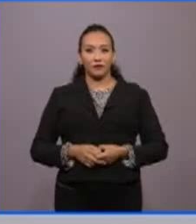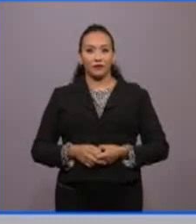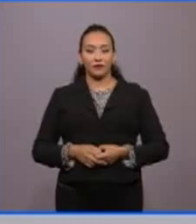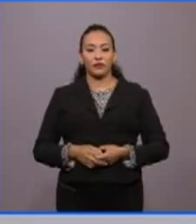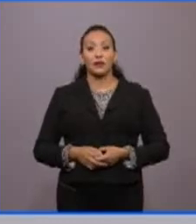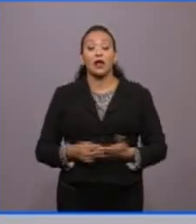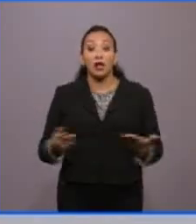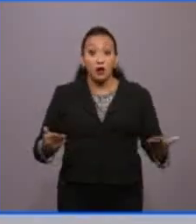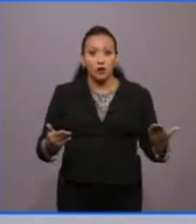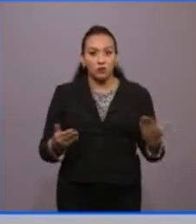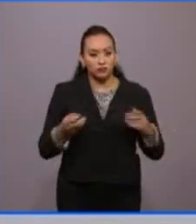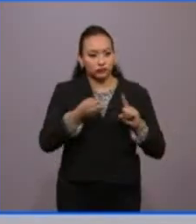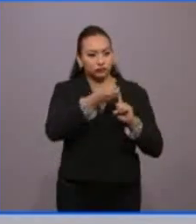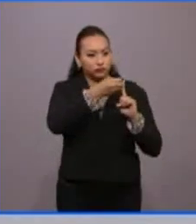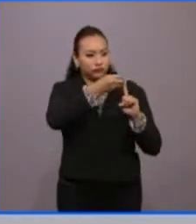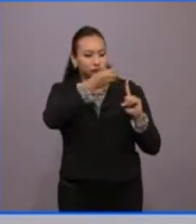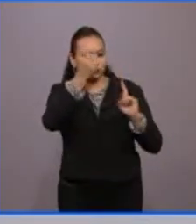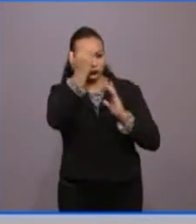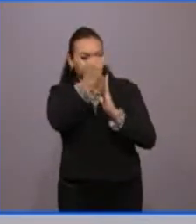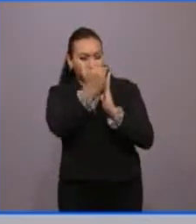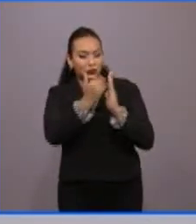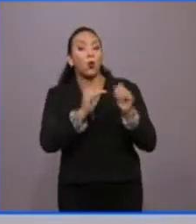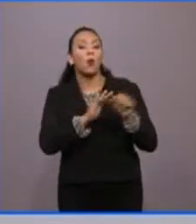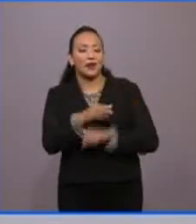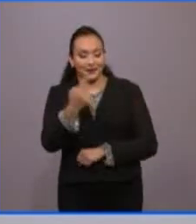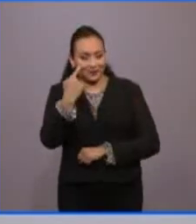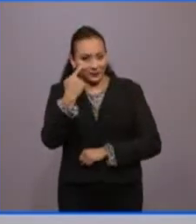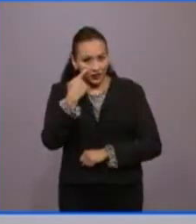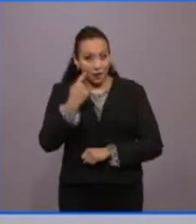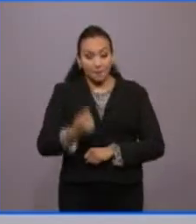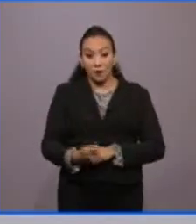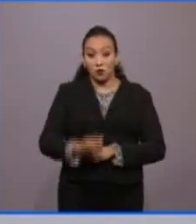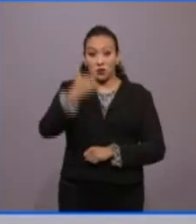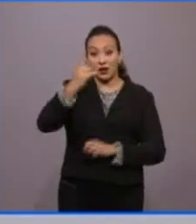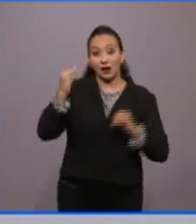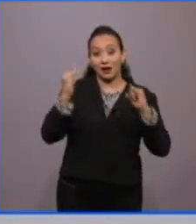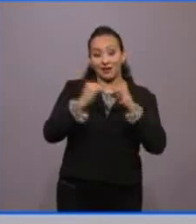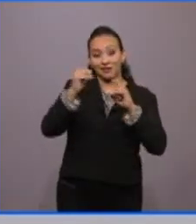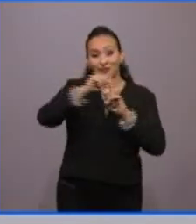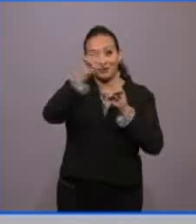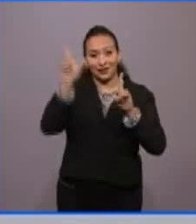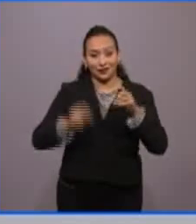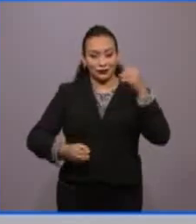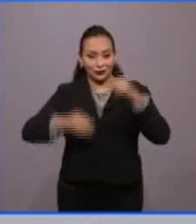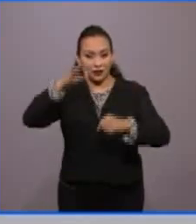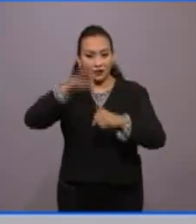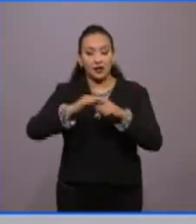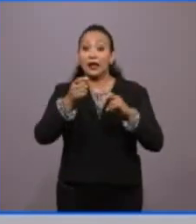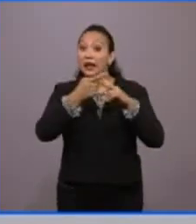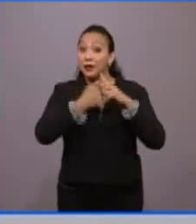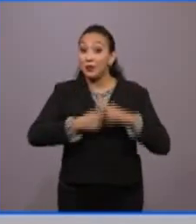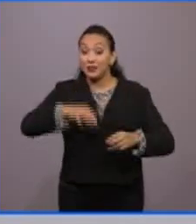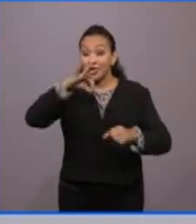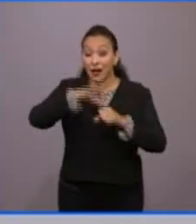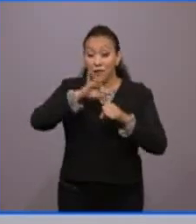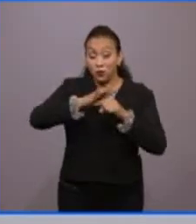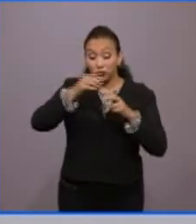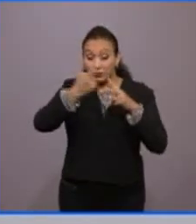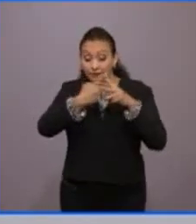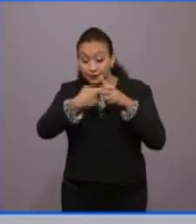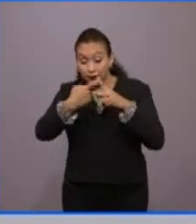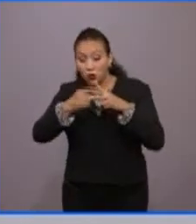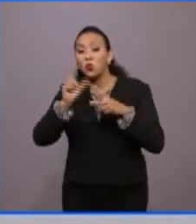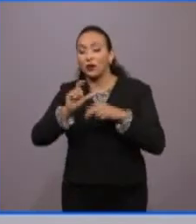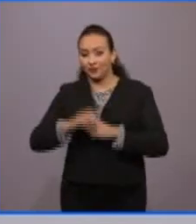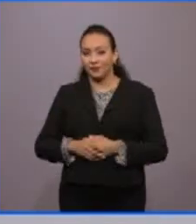La ruta trazada es que por primera vez el Instituto Nacional Electoral iniciará los cómputos una vez